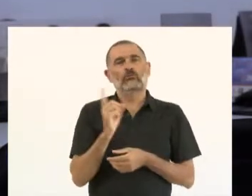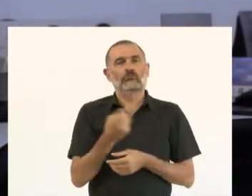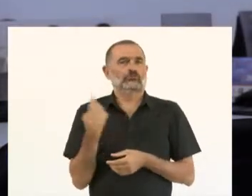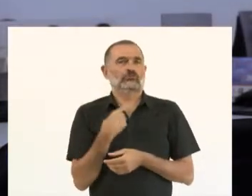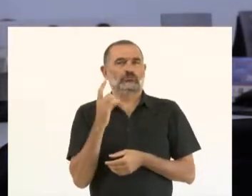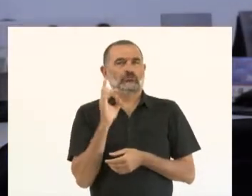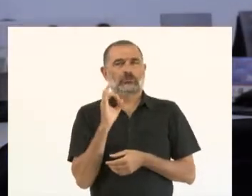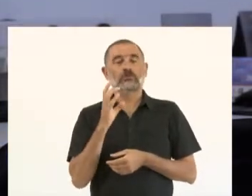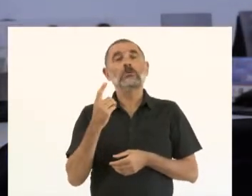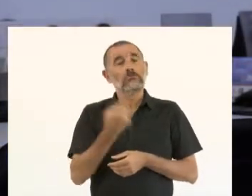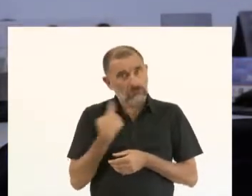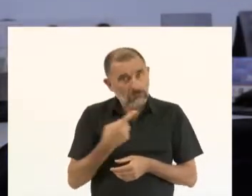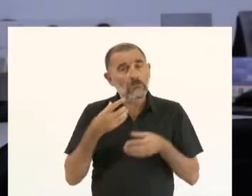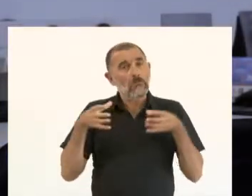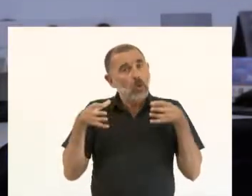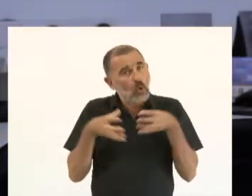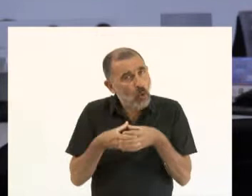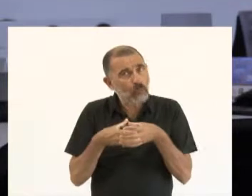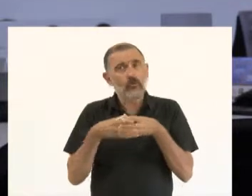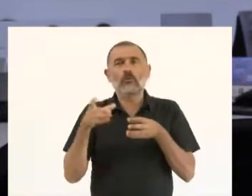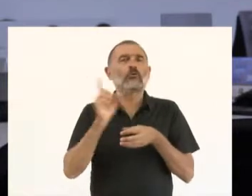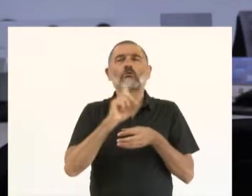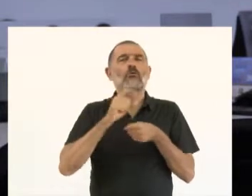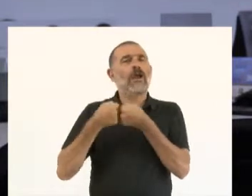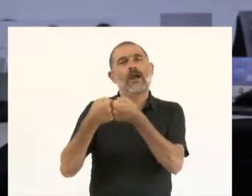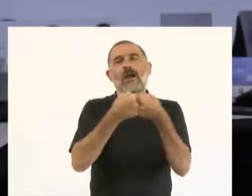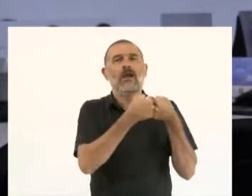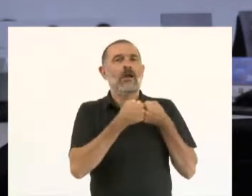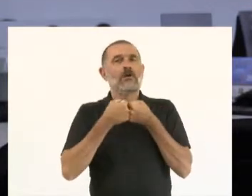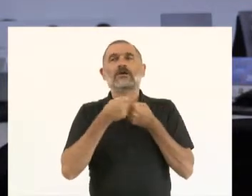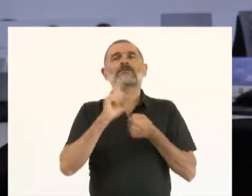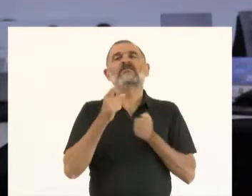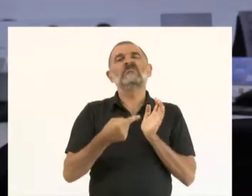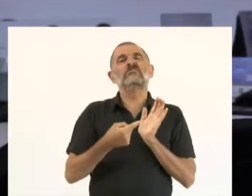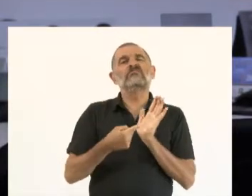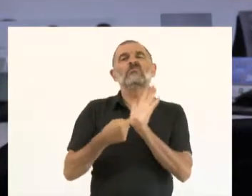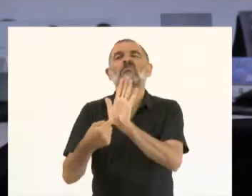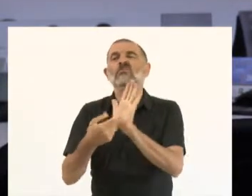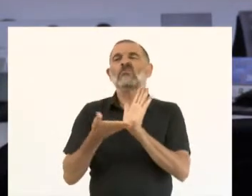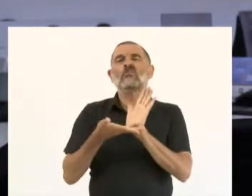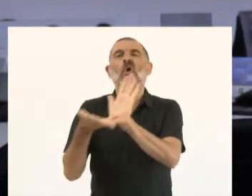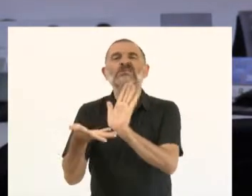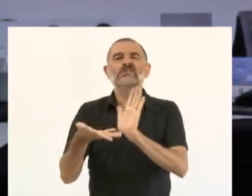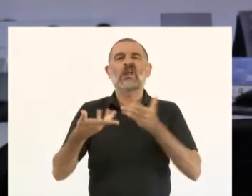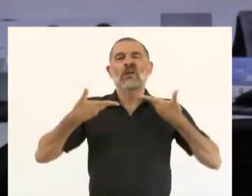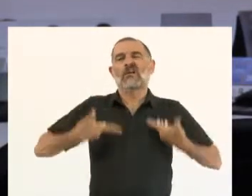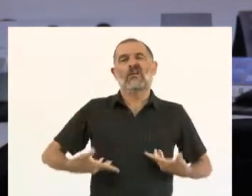nuestra comunidad estaríamos de acuerdo con la exhibición pública de los restos. No estaríamos. No estamos de acuerdo. Perfecto.